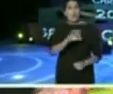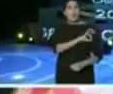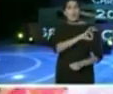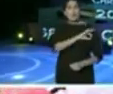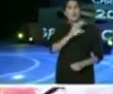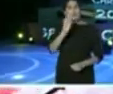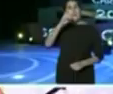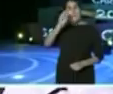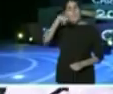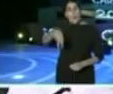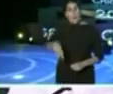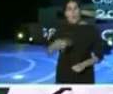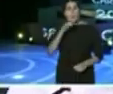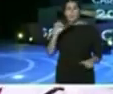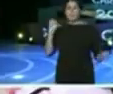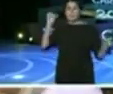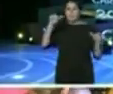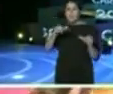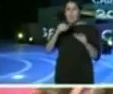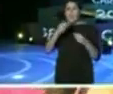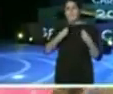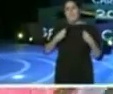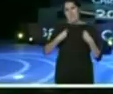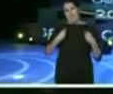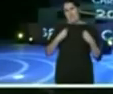por toda una vida dedicada al mundo murguero.